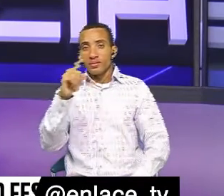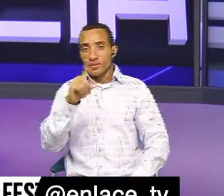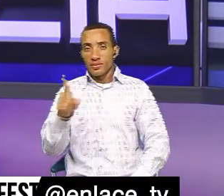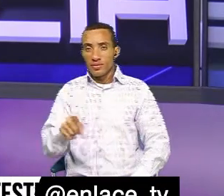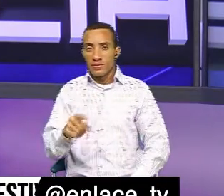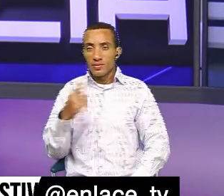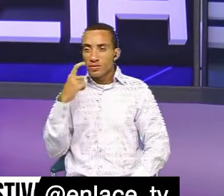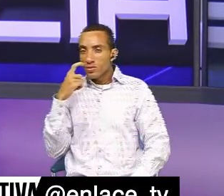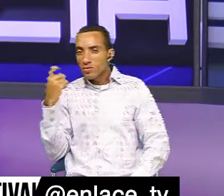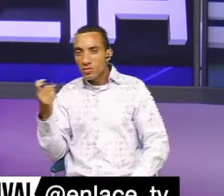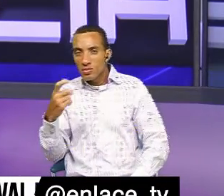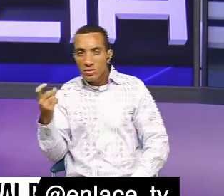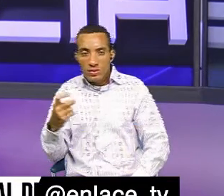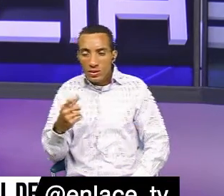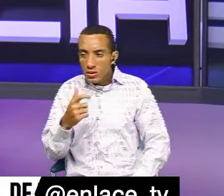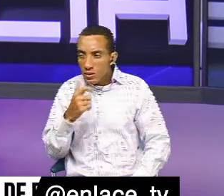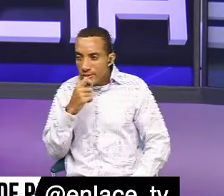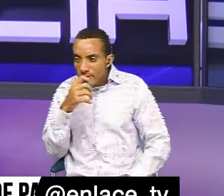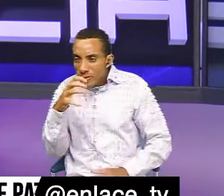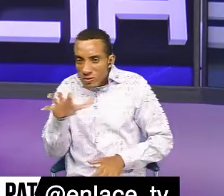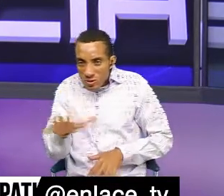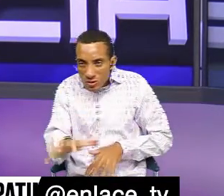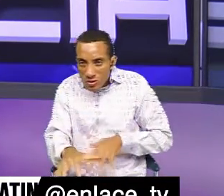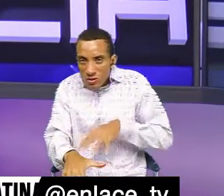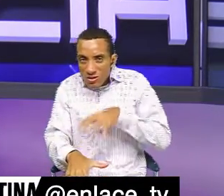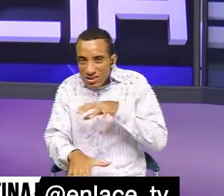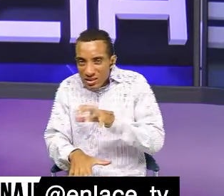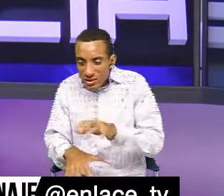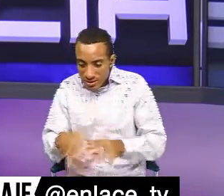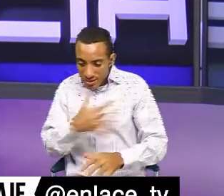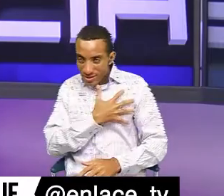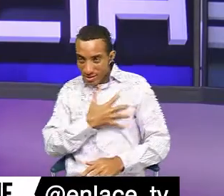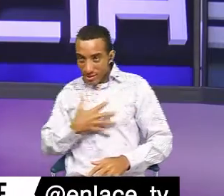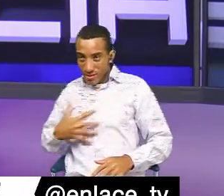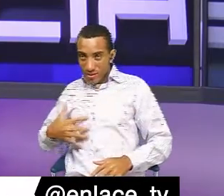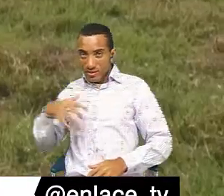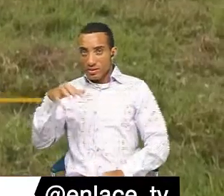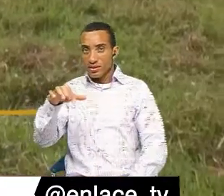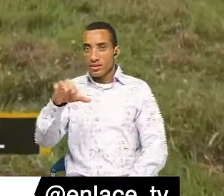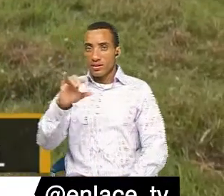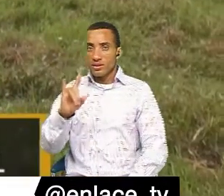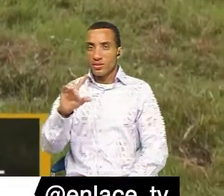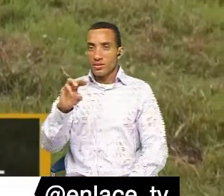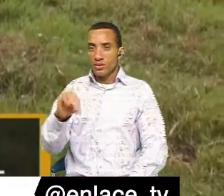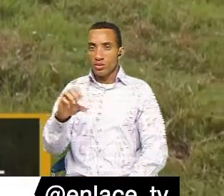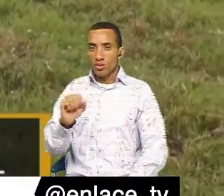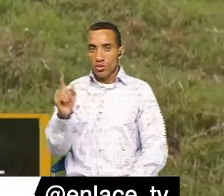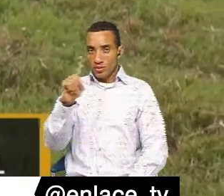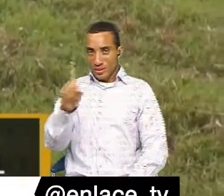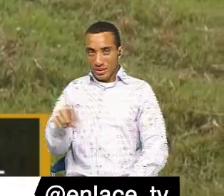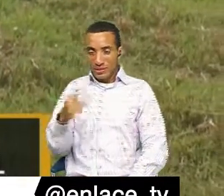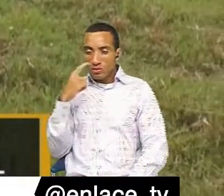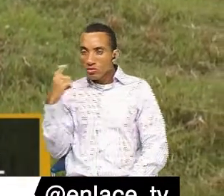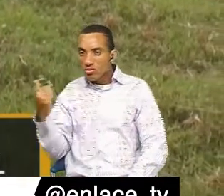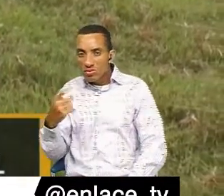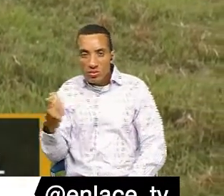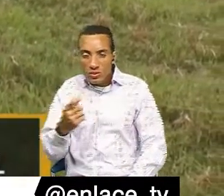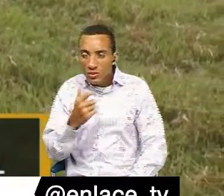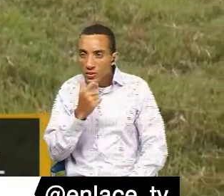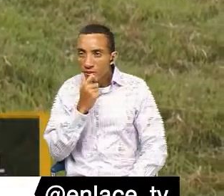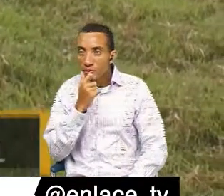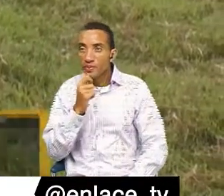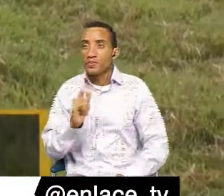de Puerto Parra, Santander. La directora de la entidad habla en esta emisión sobre la búsqueda. La Autoridad Ambiental de Santander anunció que la Fundación Pantera